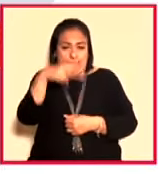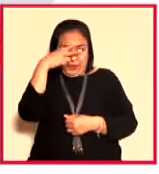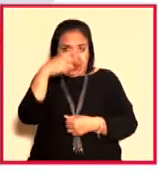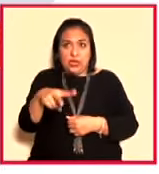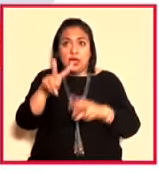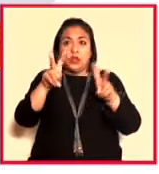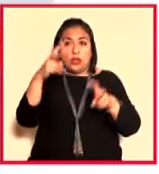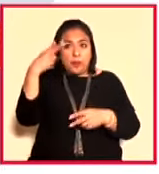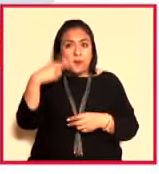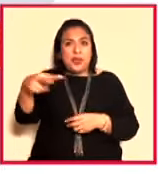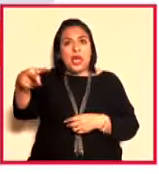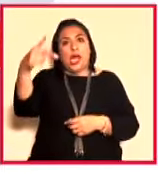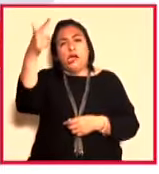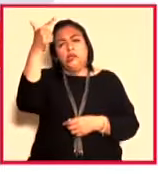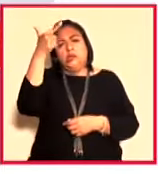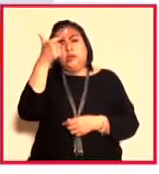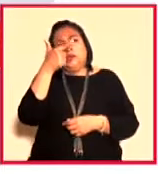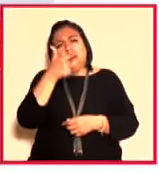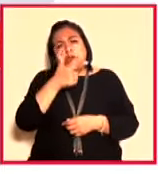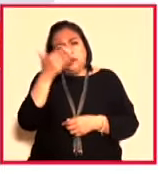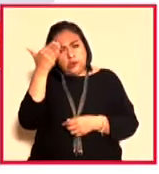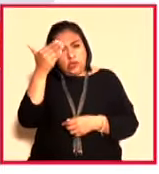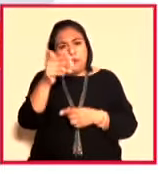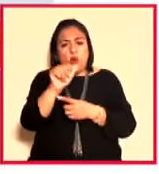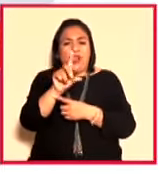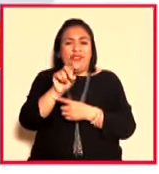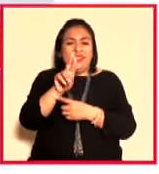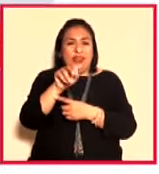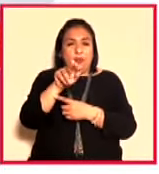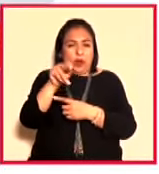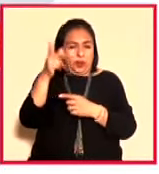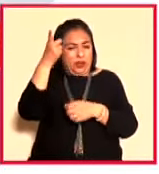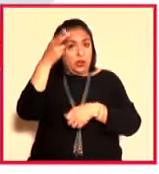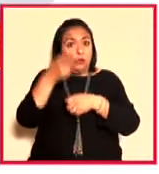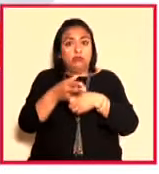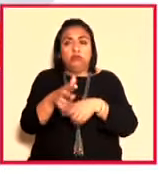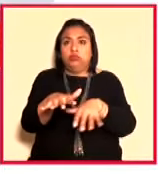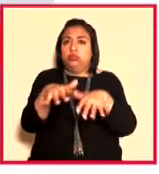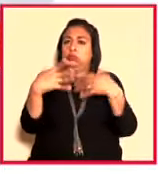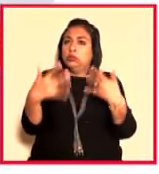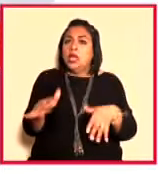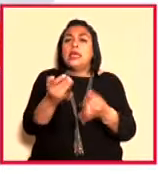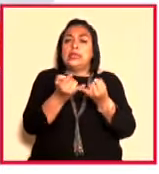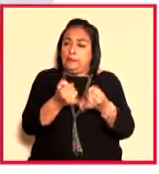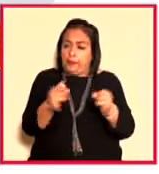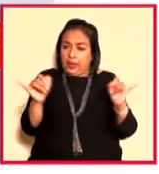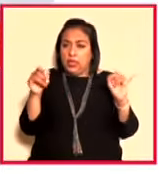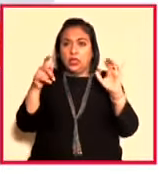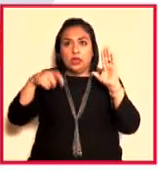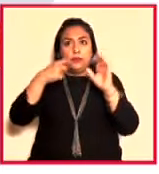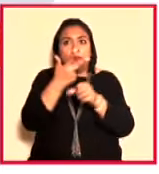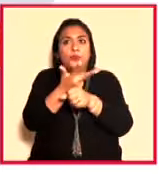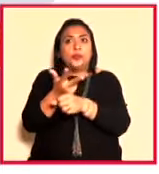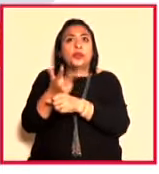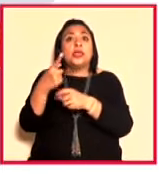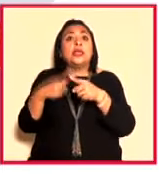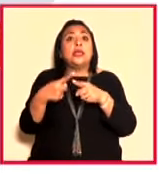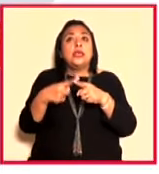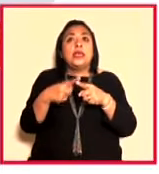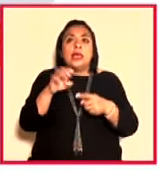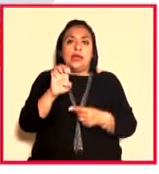larga noche, de Adrián Palomeque, que también es una película espectacular, de cine independiente, realizado por la ahora ENAC,